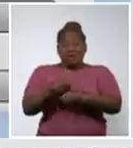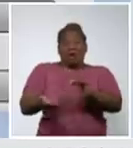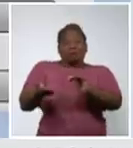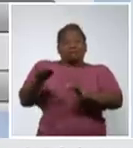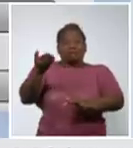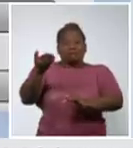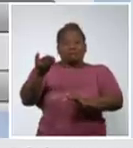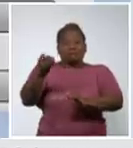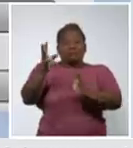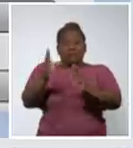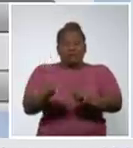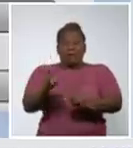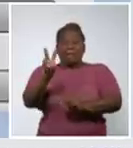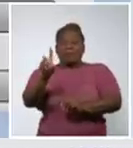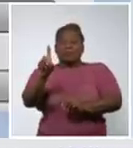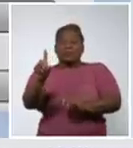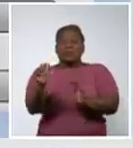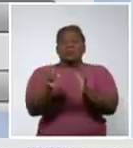a